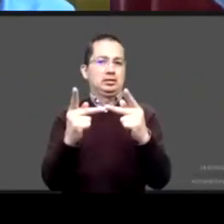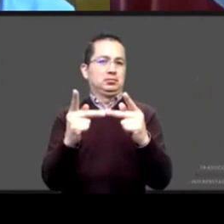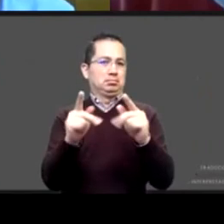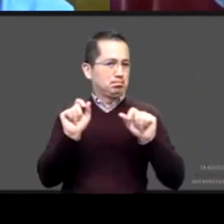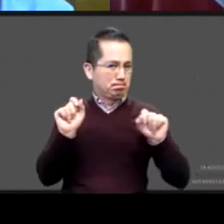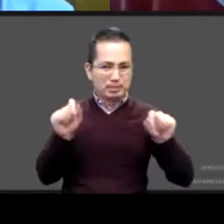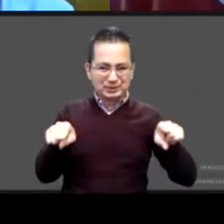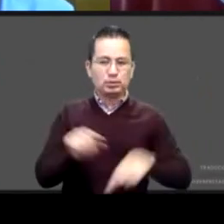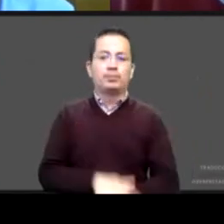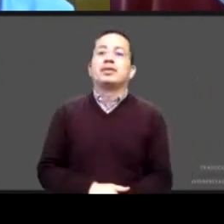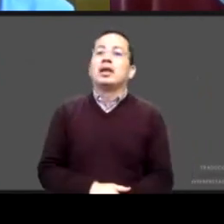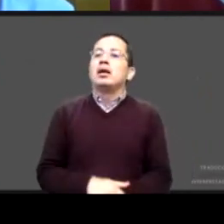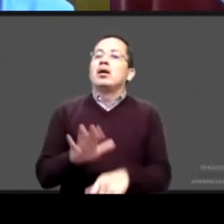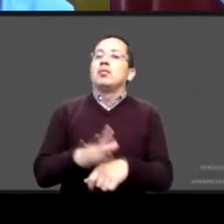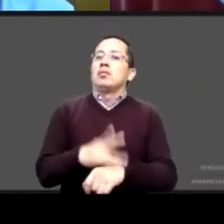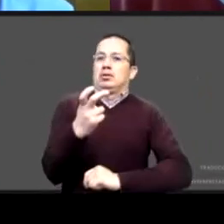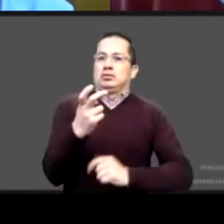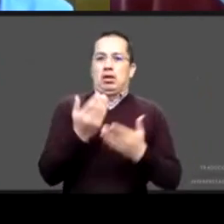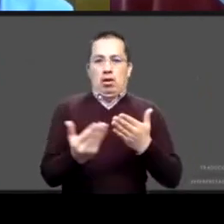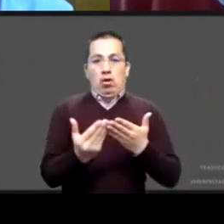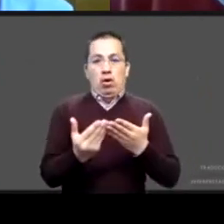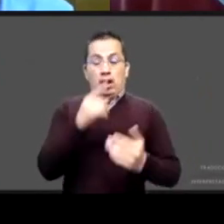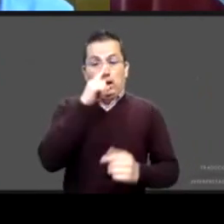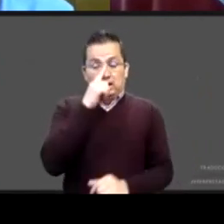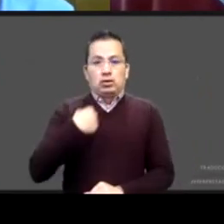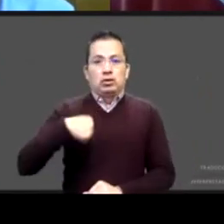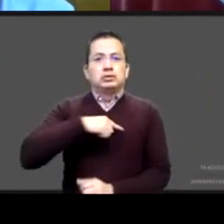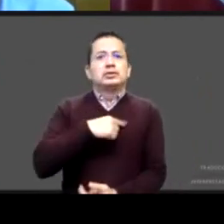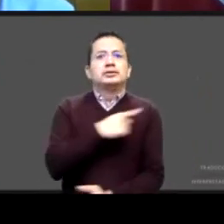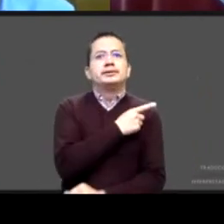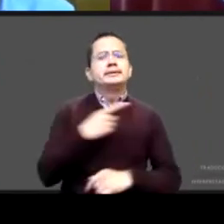como desafío el cómo